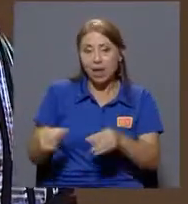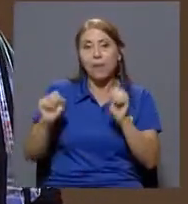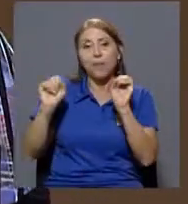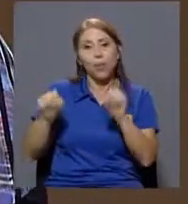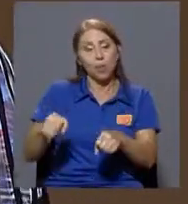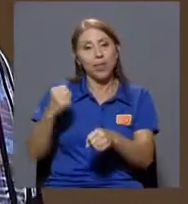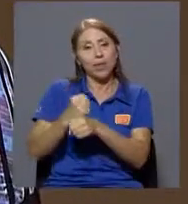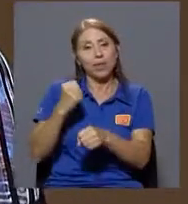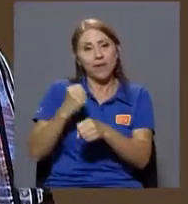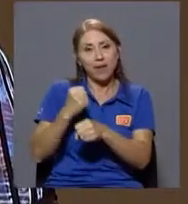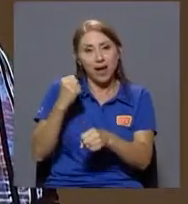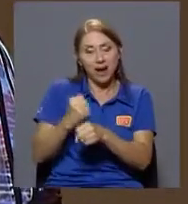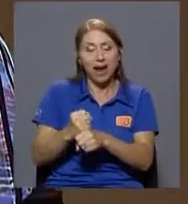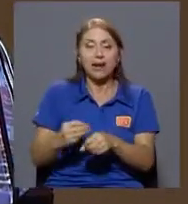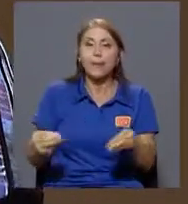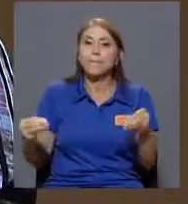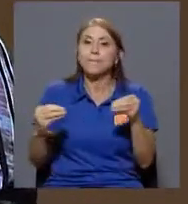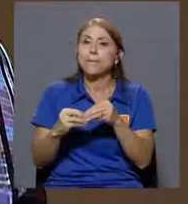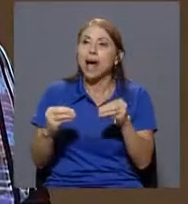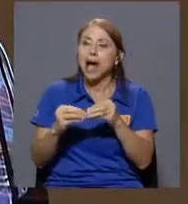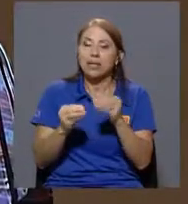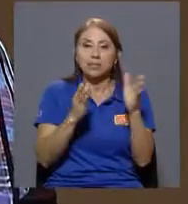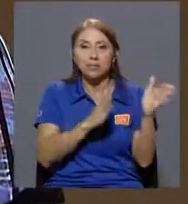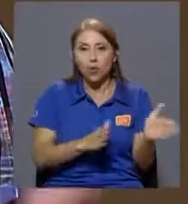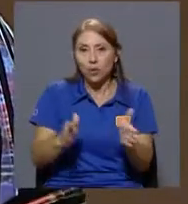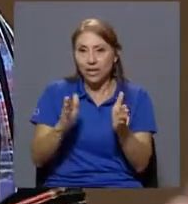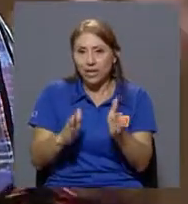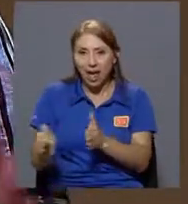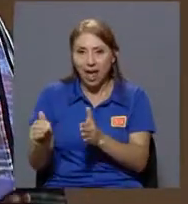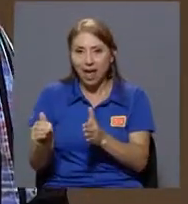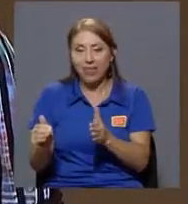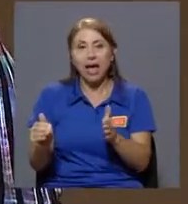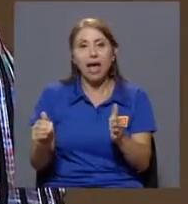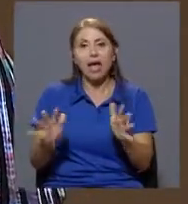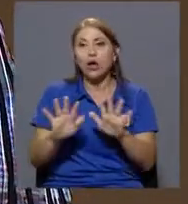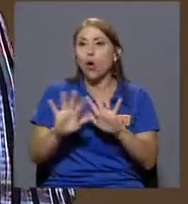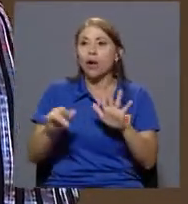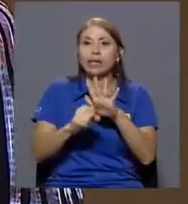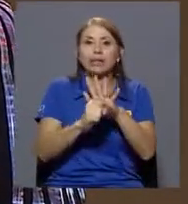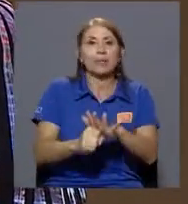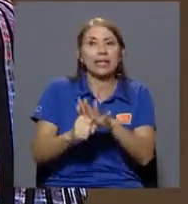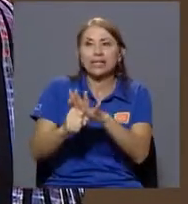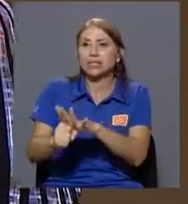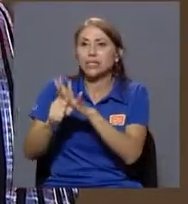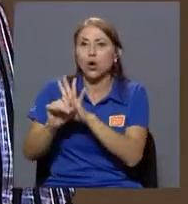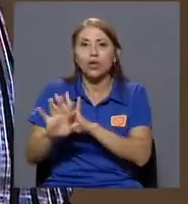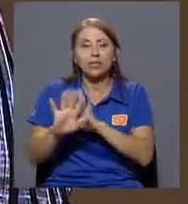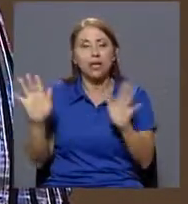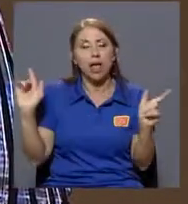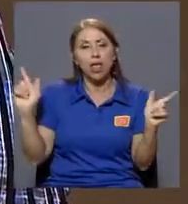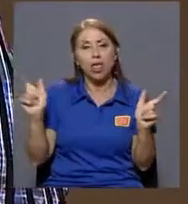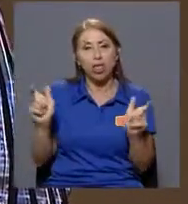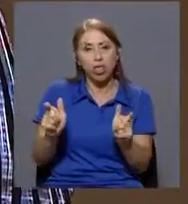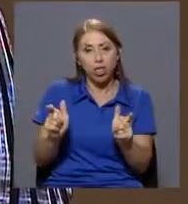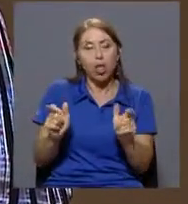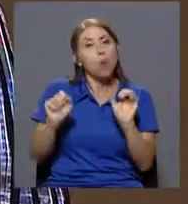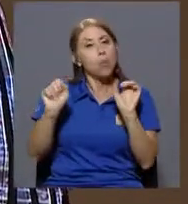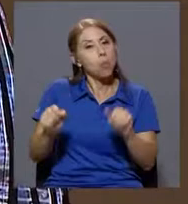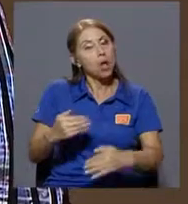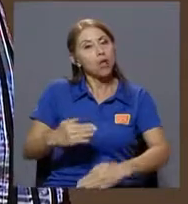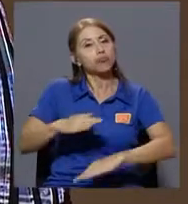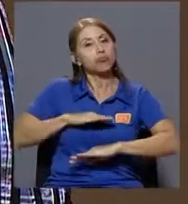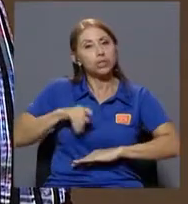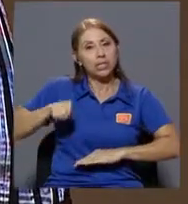trabajar de una forma más ordenada, con menos presiones de liquidez, sus necesidades